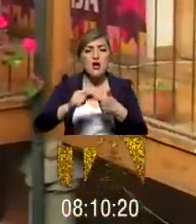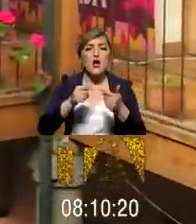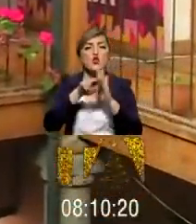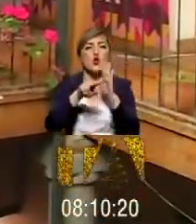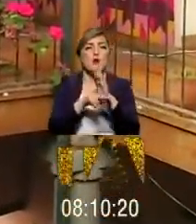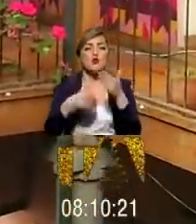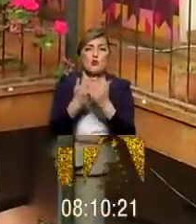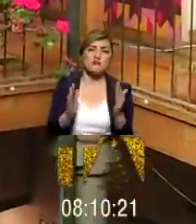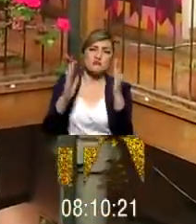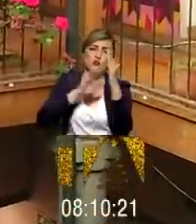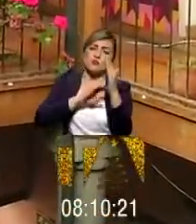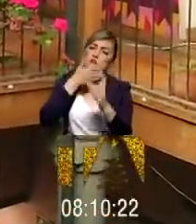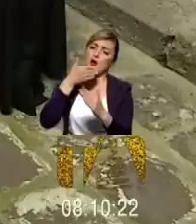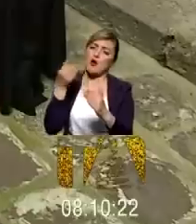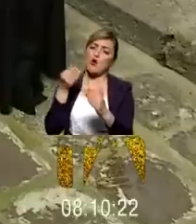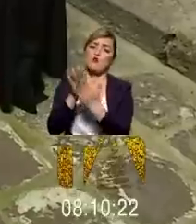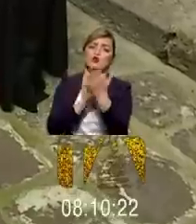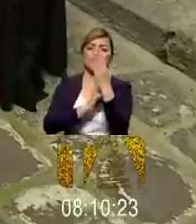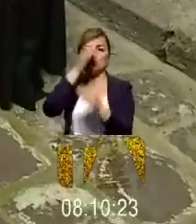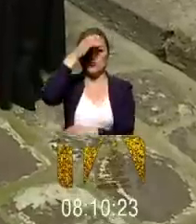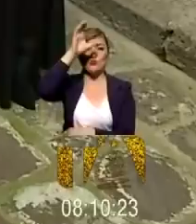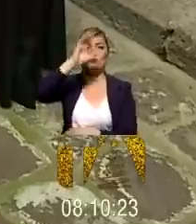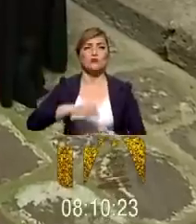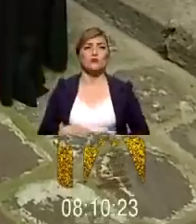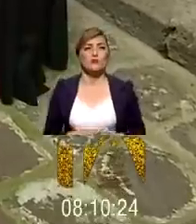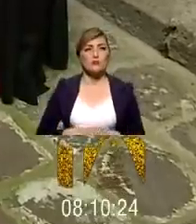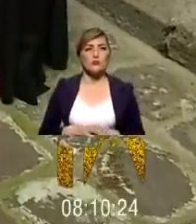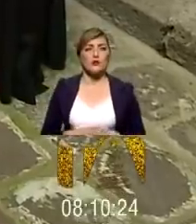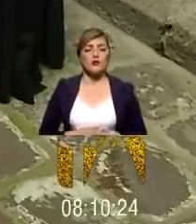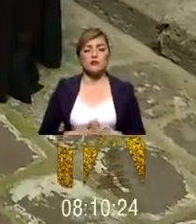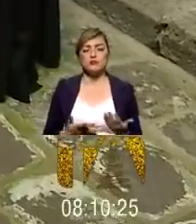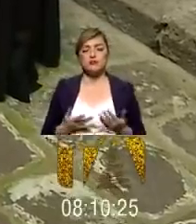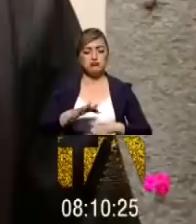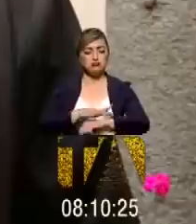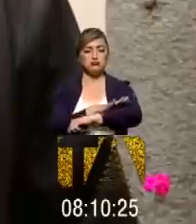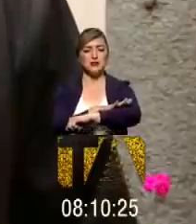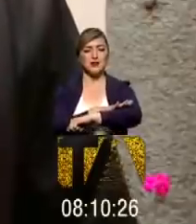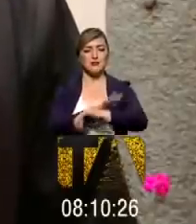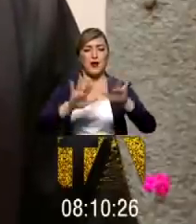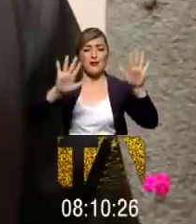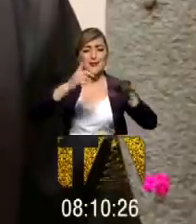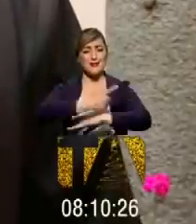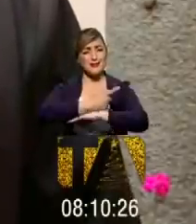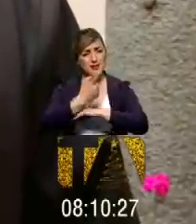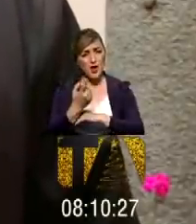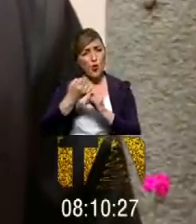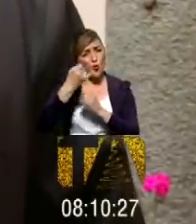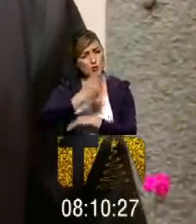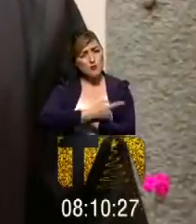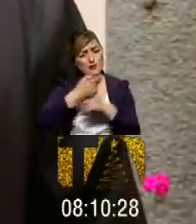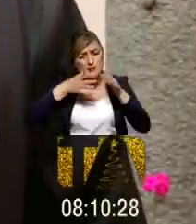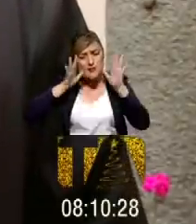el uso de edificios municipales en proyectos culturales. Nos parece una falta de sensibilidad. 10 días por fuera, que sean los 10 últimos días de